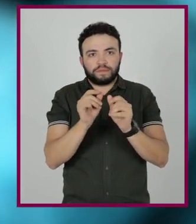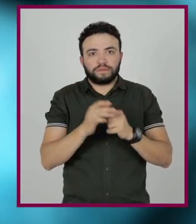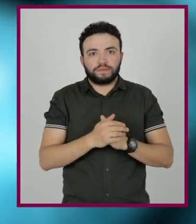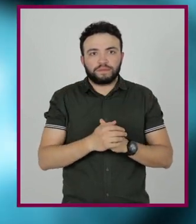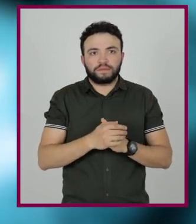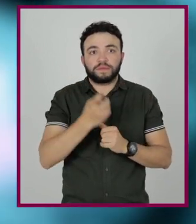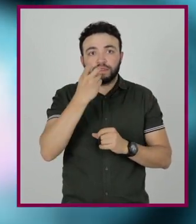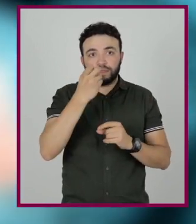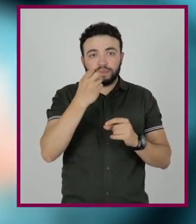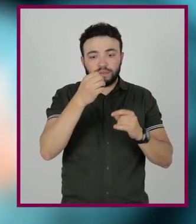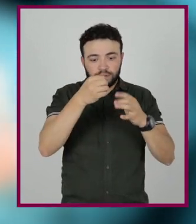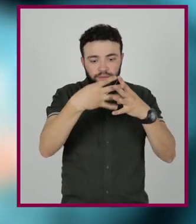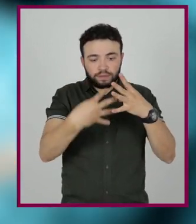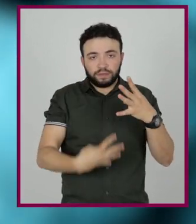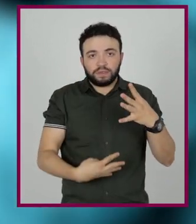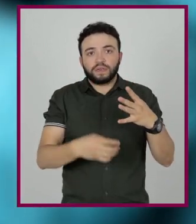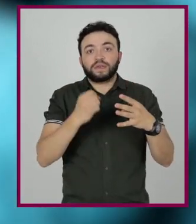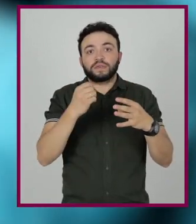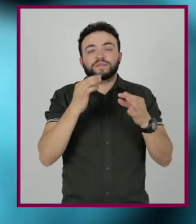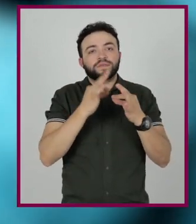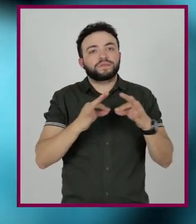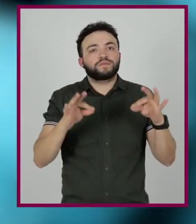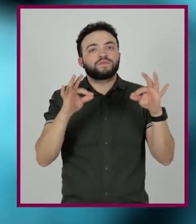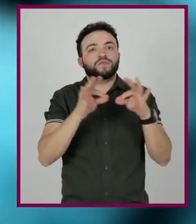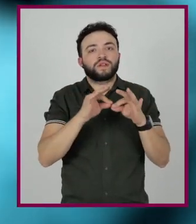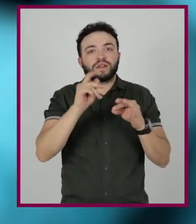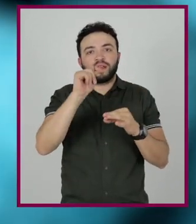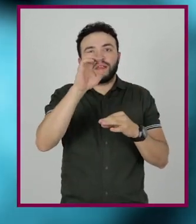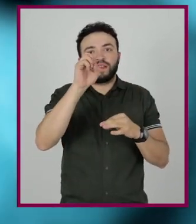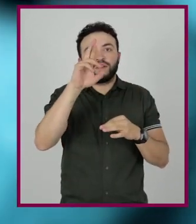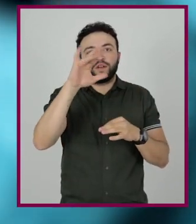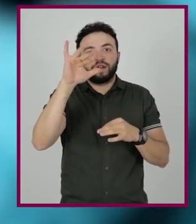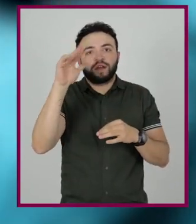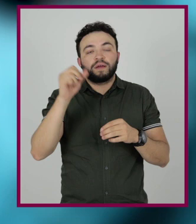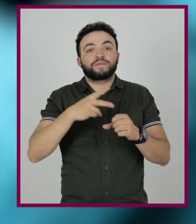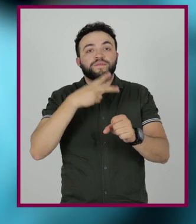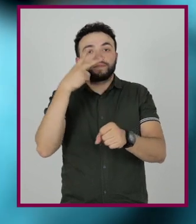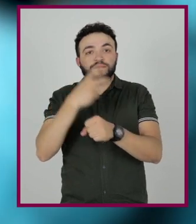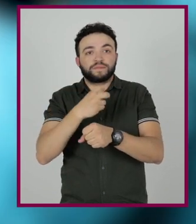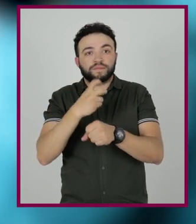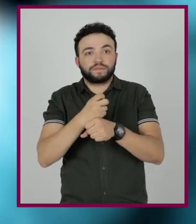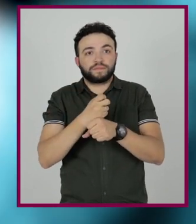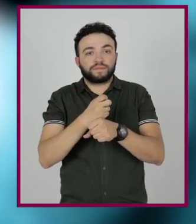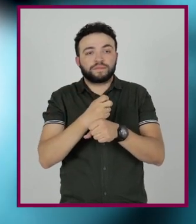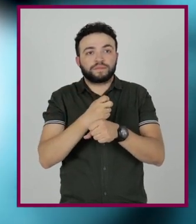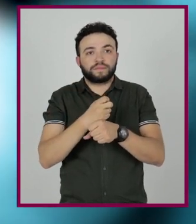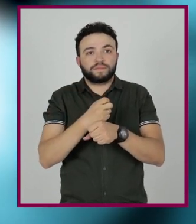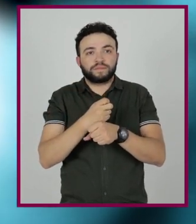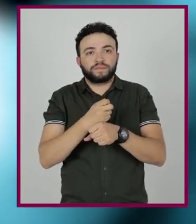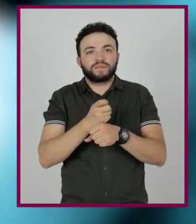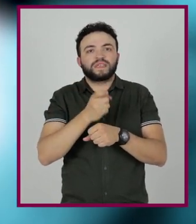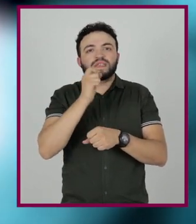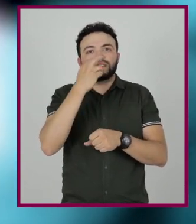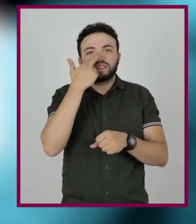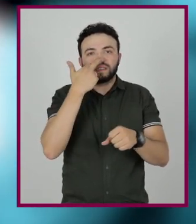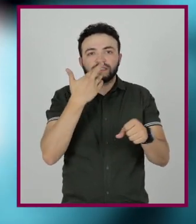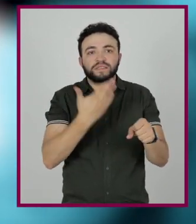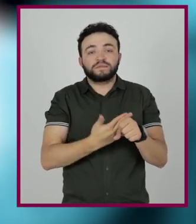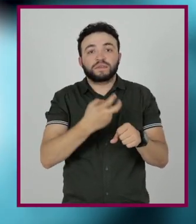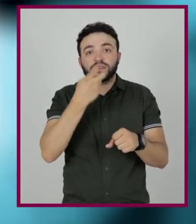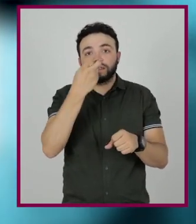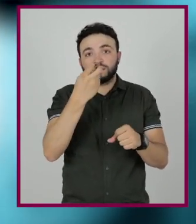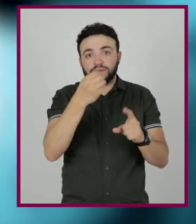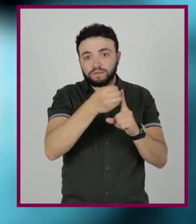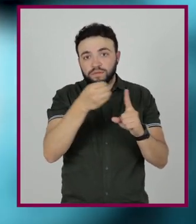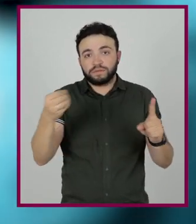1. En la descripción se incluye lo esencial de la teoría. Lo segundo es inventor. ¿Quién es el responsable